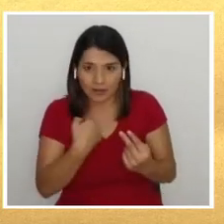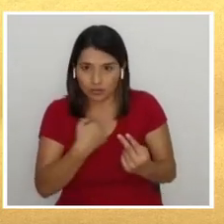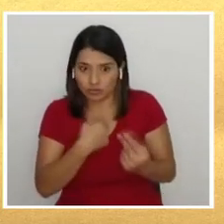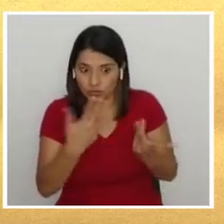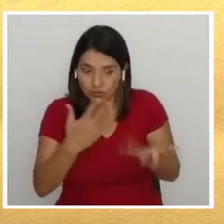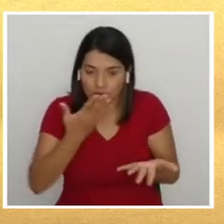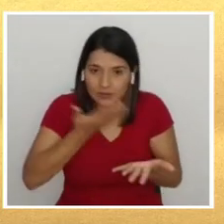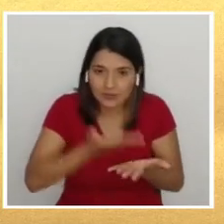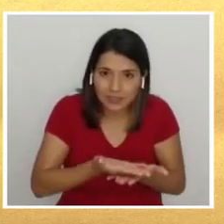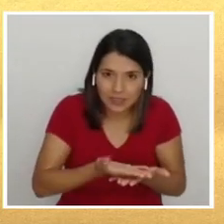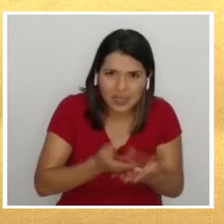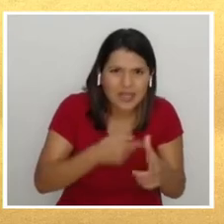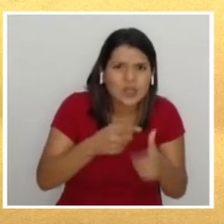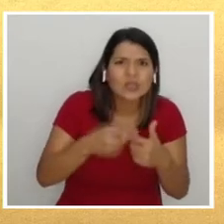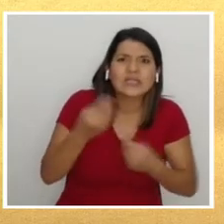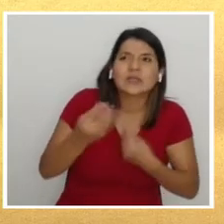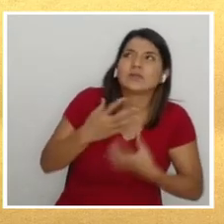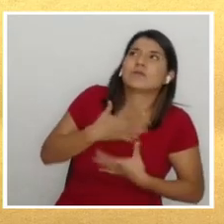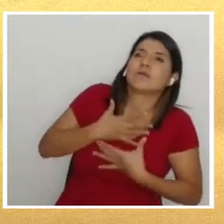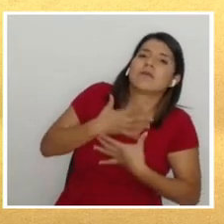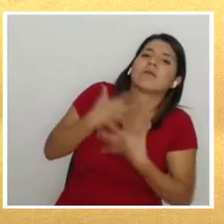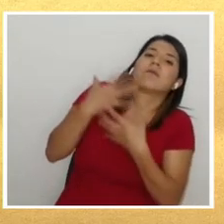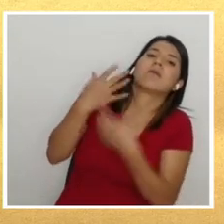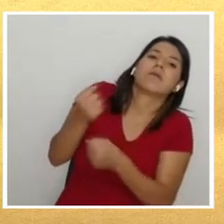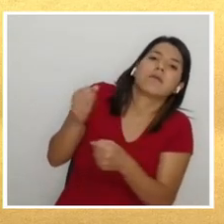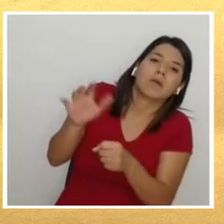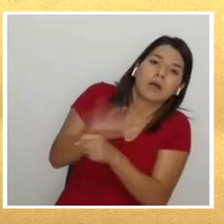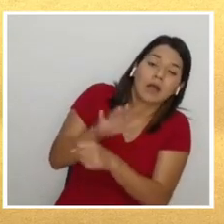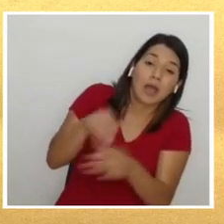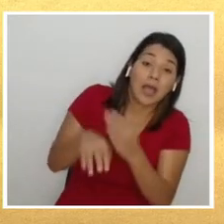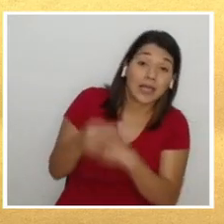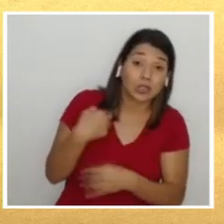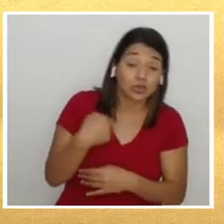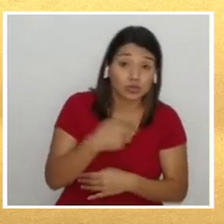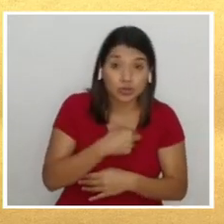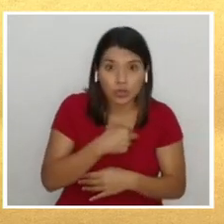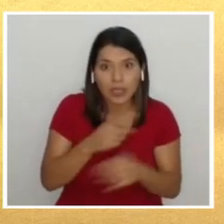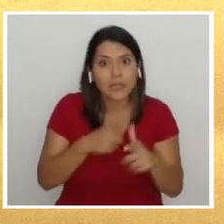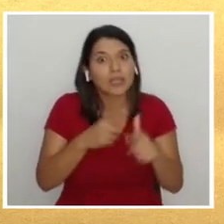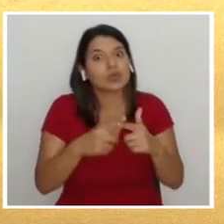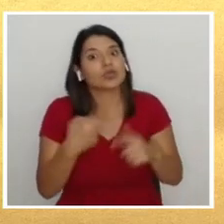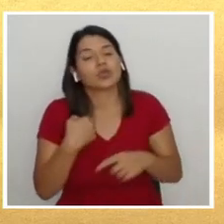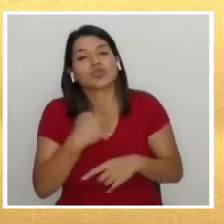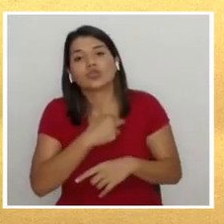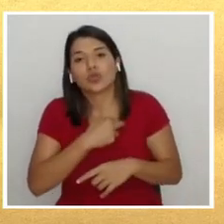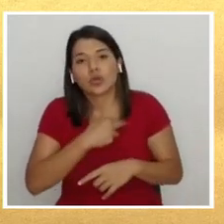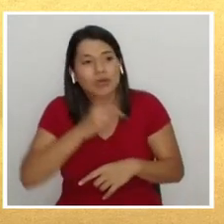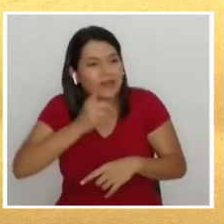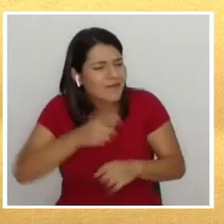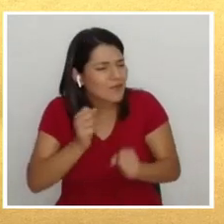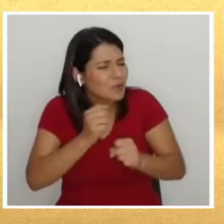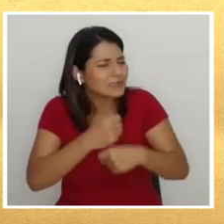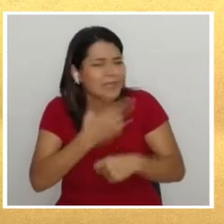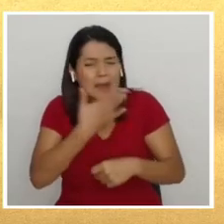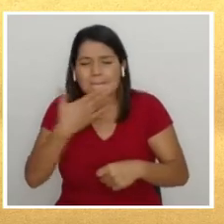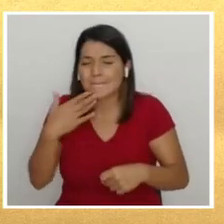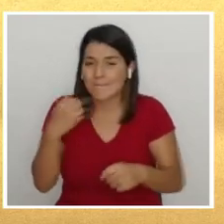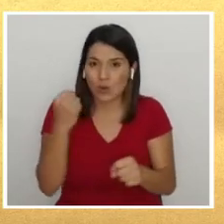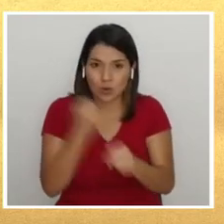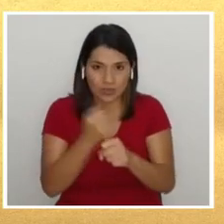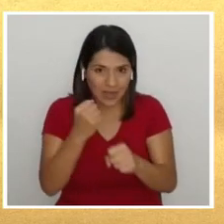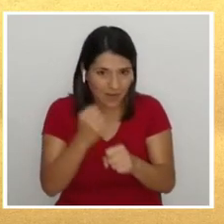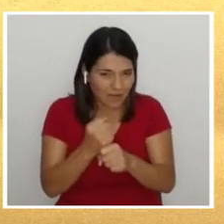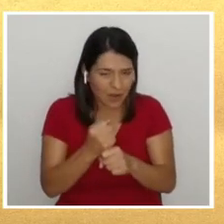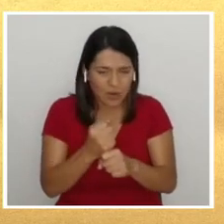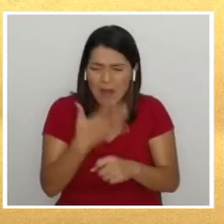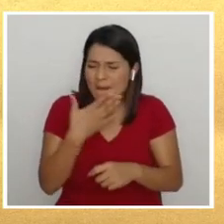depositan completamente su confianza en nosotros, y es ahí donde nosotros tenemos que hacer el mejor trabajo posible, de la mejor forma